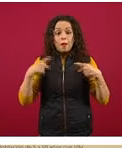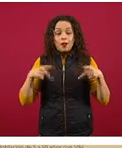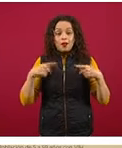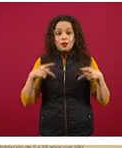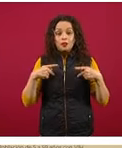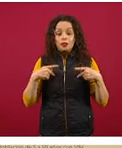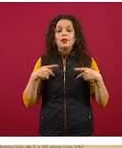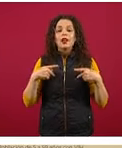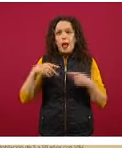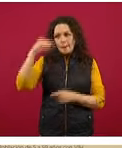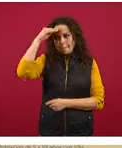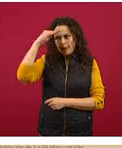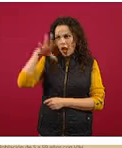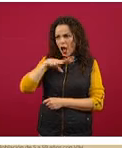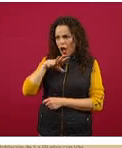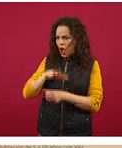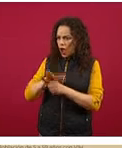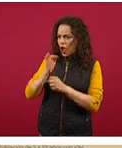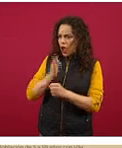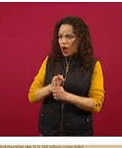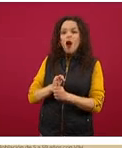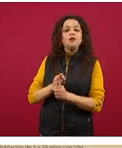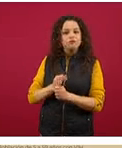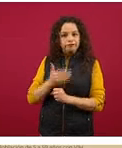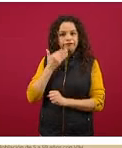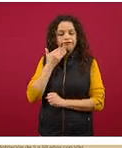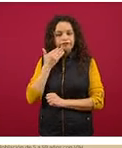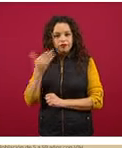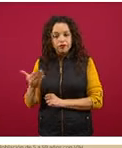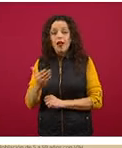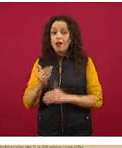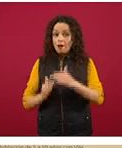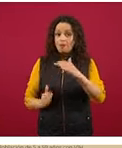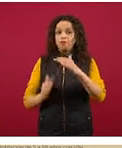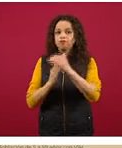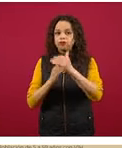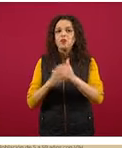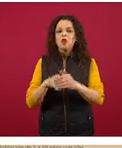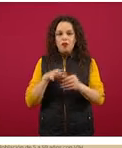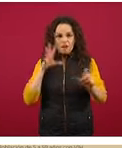tenía contemplado. Teníamos una meta de